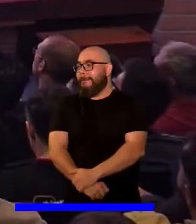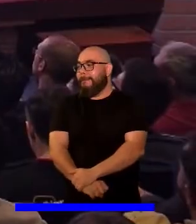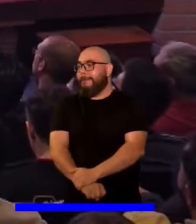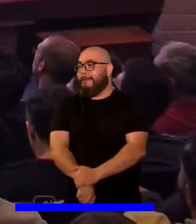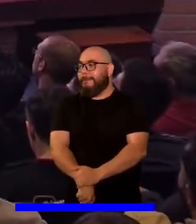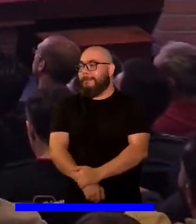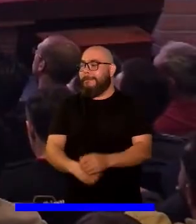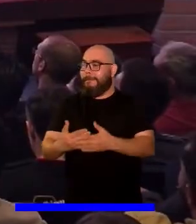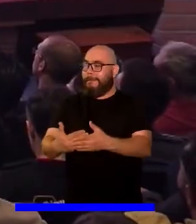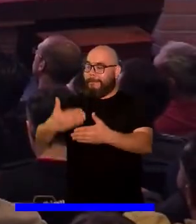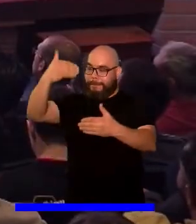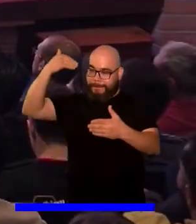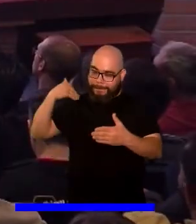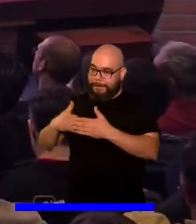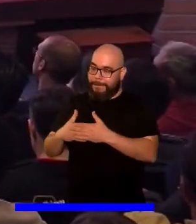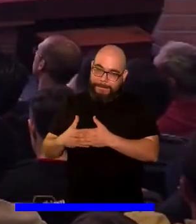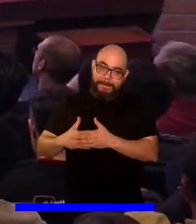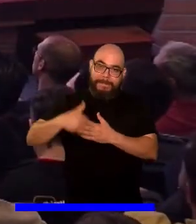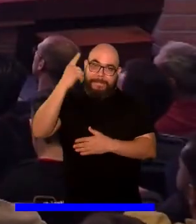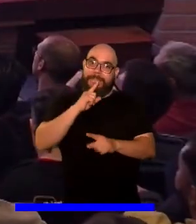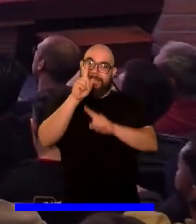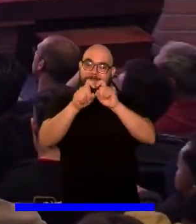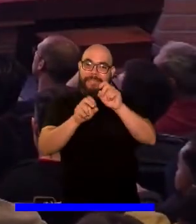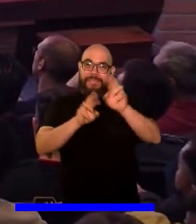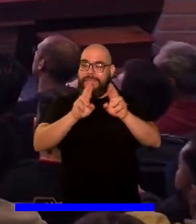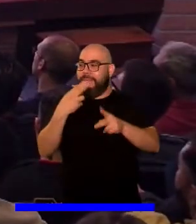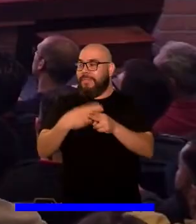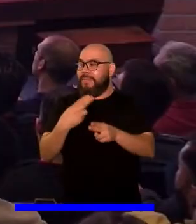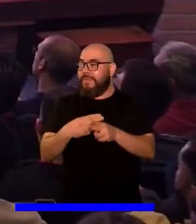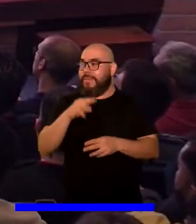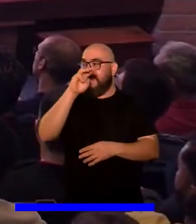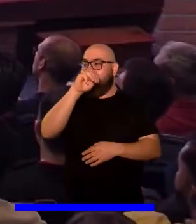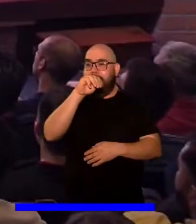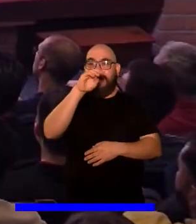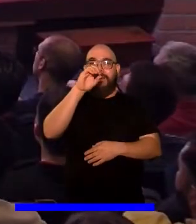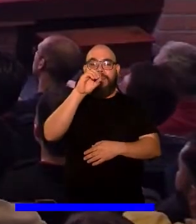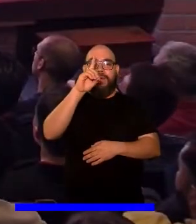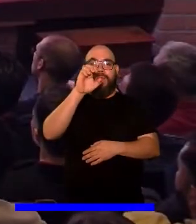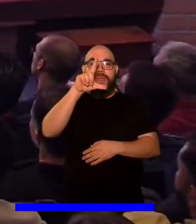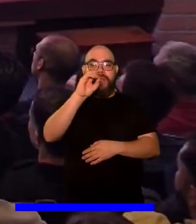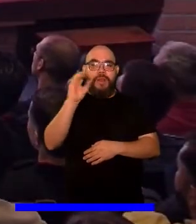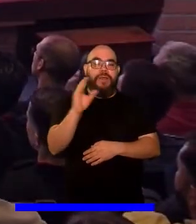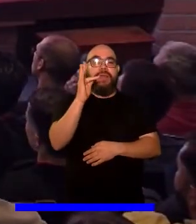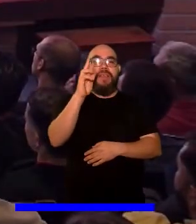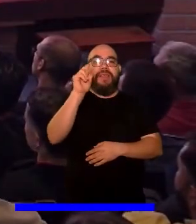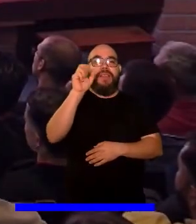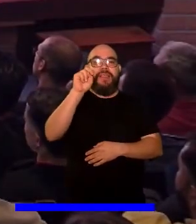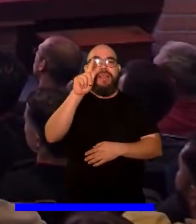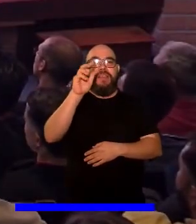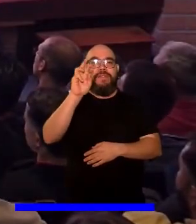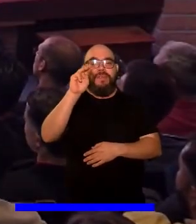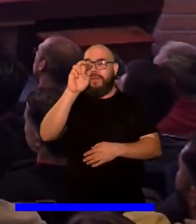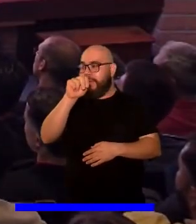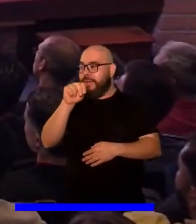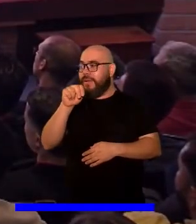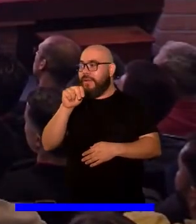Habíamos hablado inicialmente de un modelo llamado Transformer. ¿Sí? ¿Alguien me puede